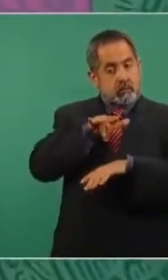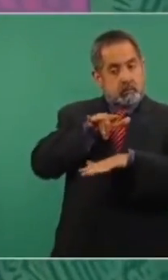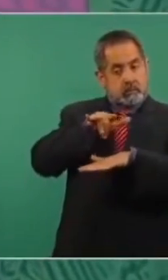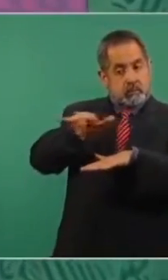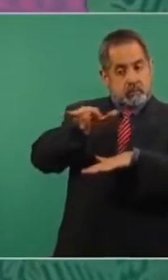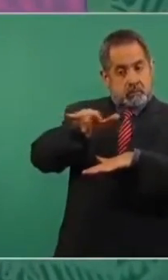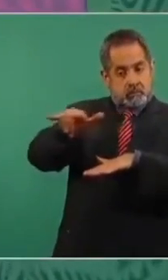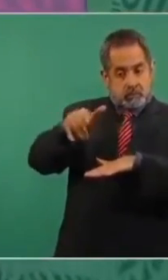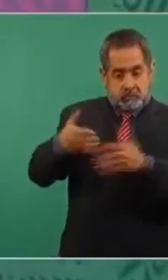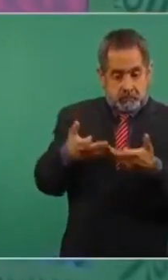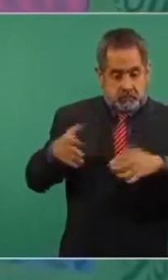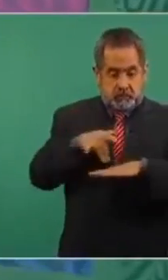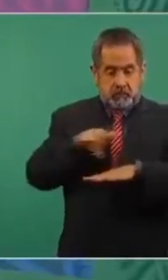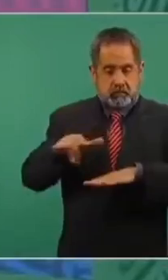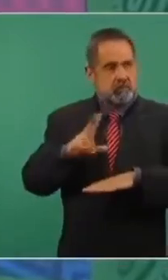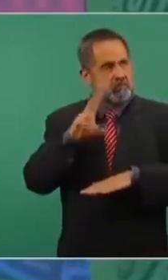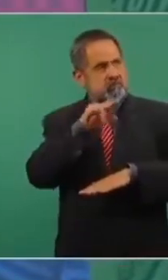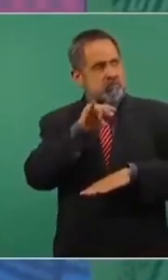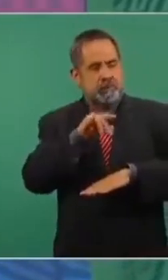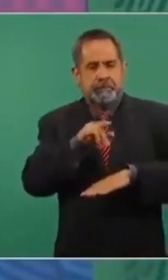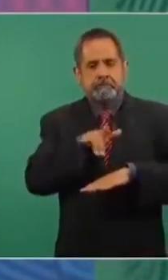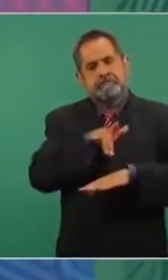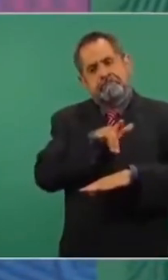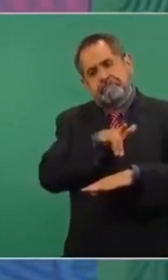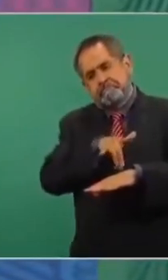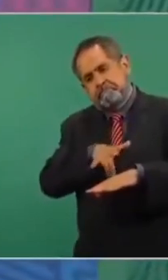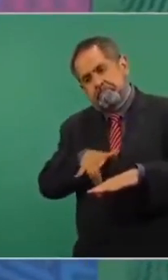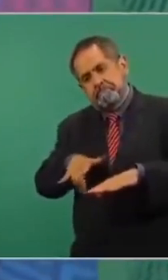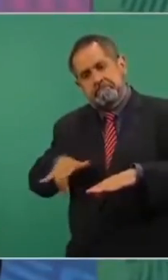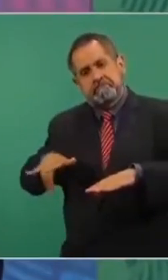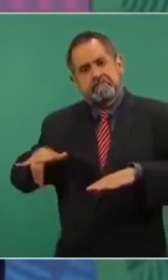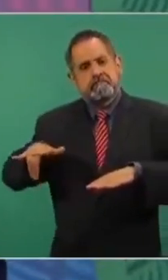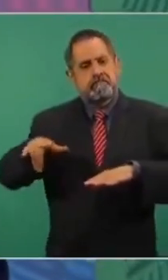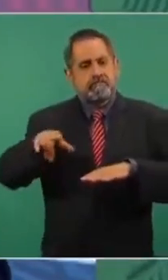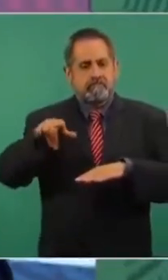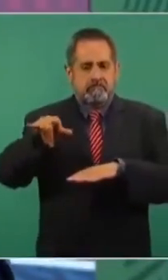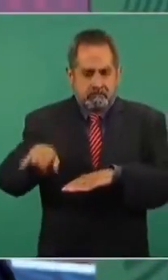volara por su espacio aéreo.